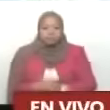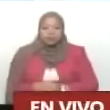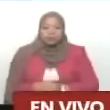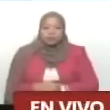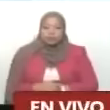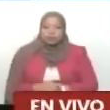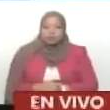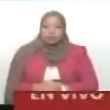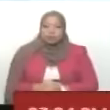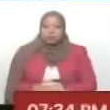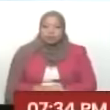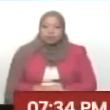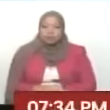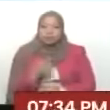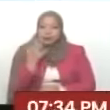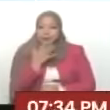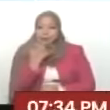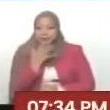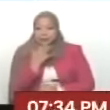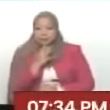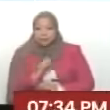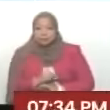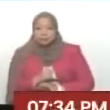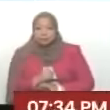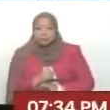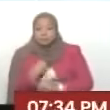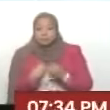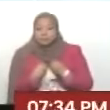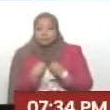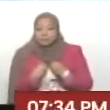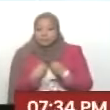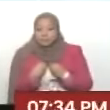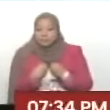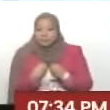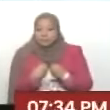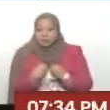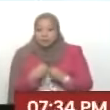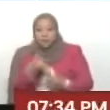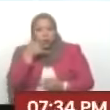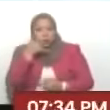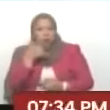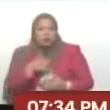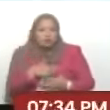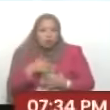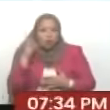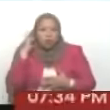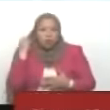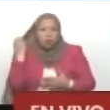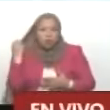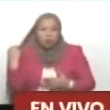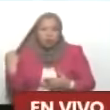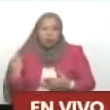¿Puedo hacer la artillería de pensamiento, presidente? ¿Puedo hacer una llamada, un comodín?